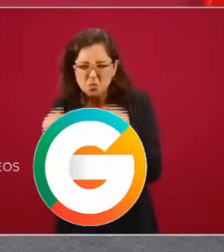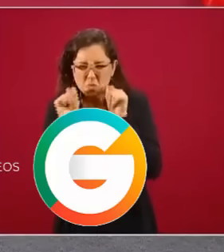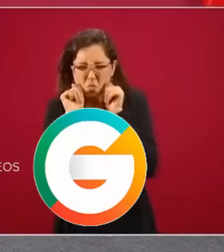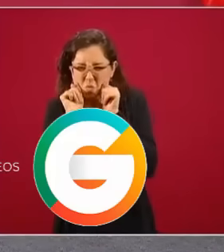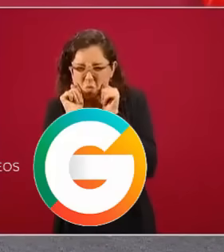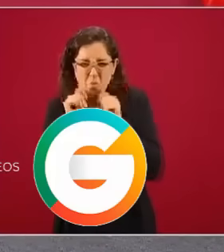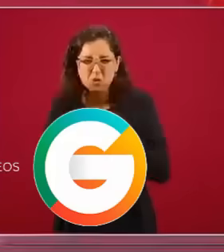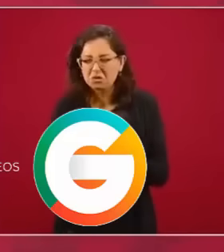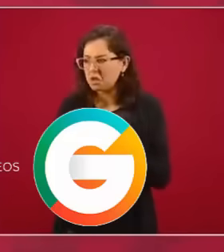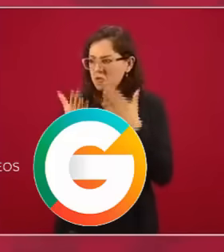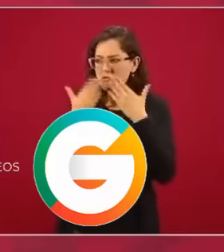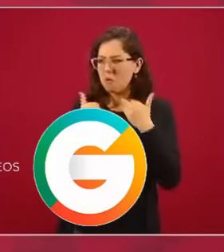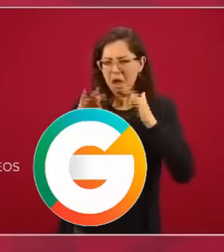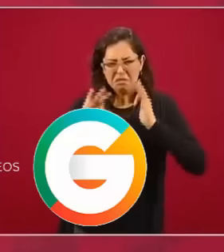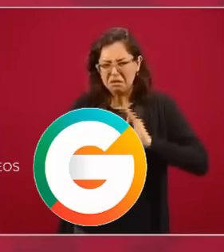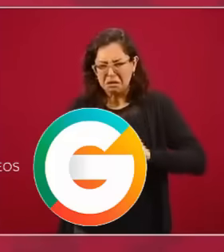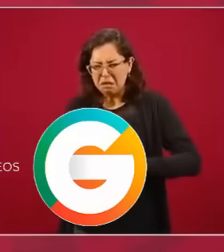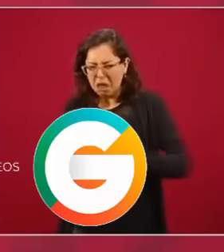¿La tranquilidad?